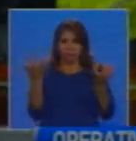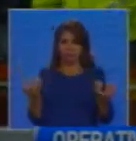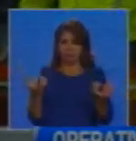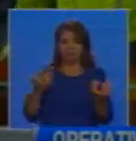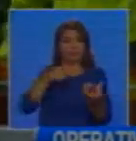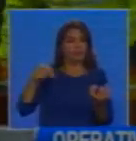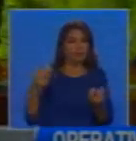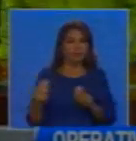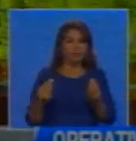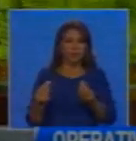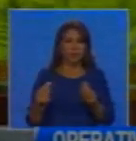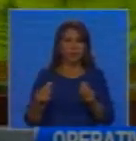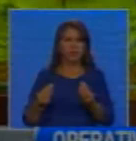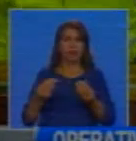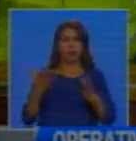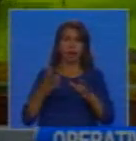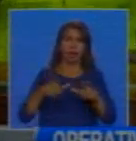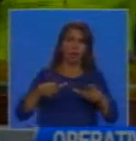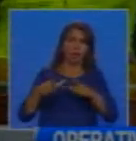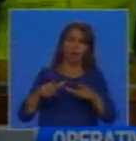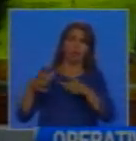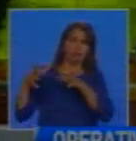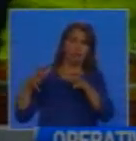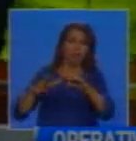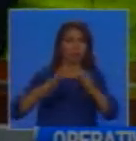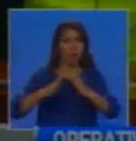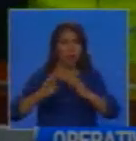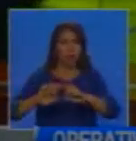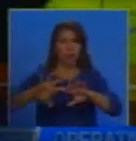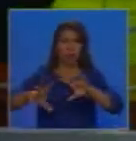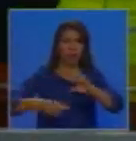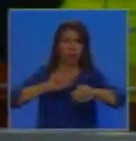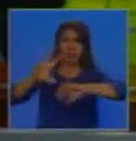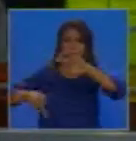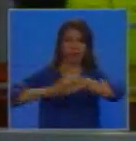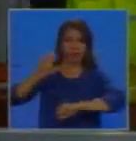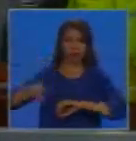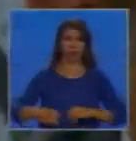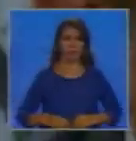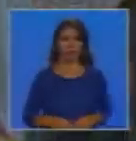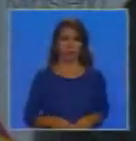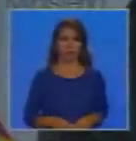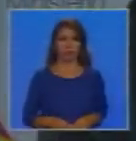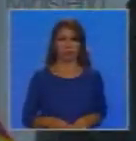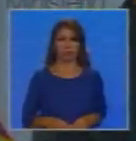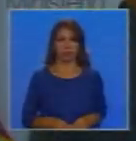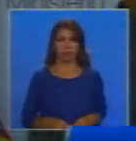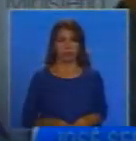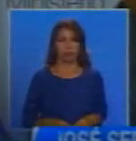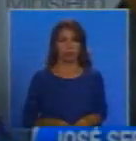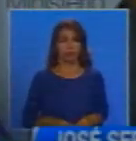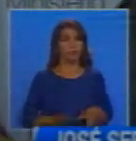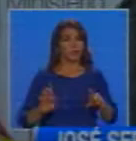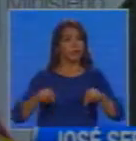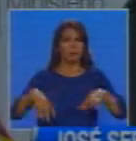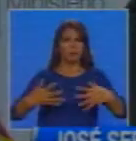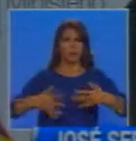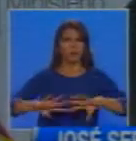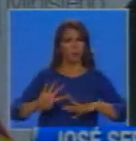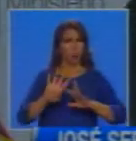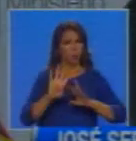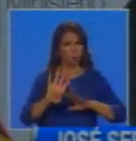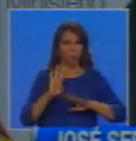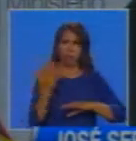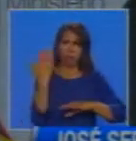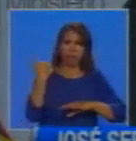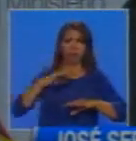al robo de contenedores, domicilios y también vehículos. Aquí hay como 4 robos que se